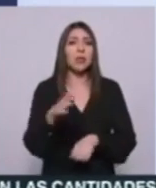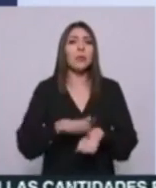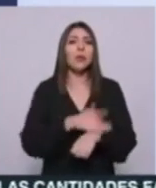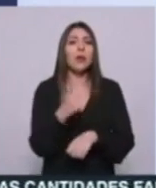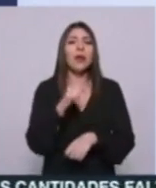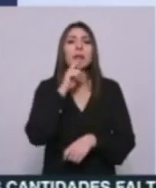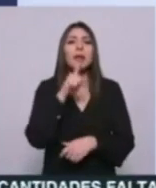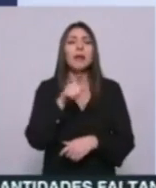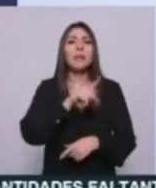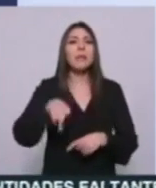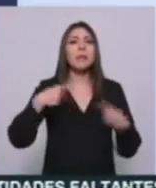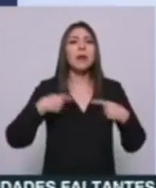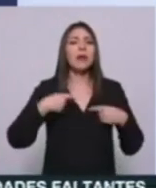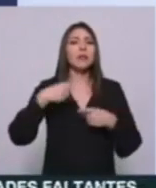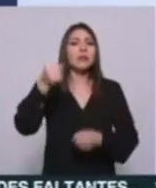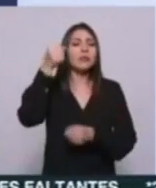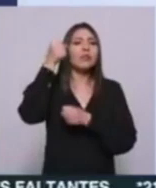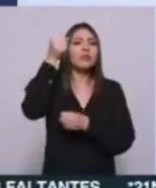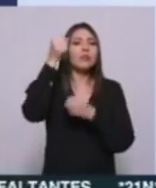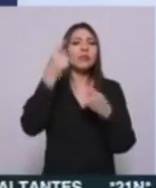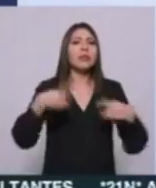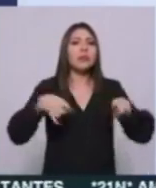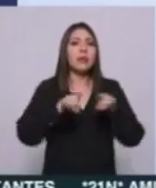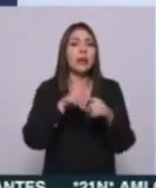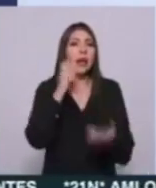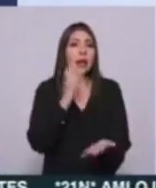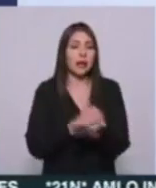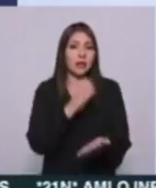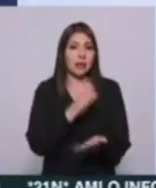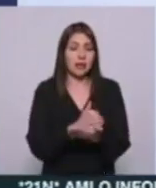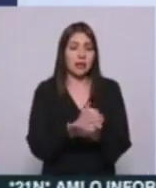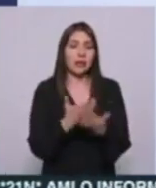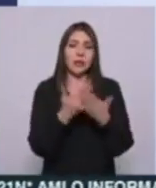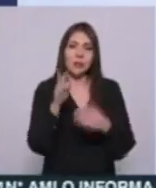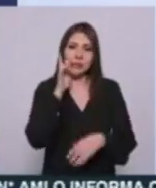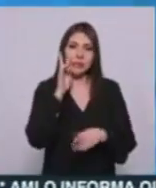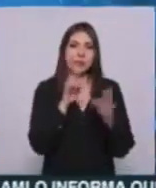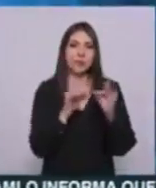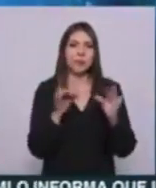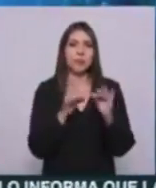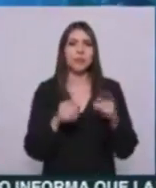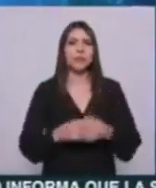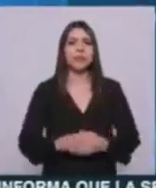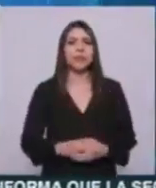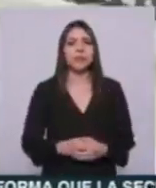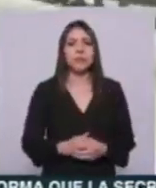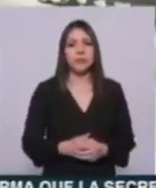en el país a manos de grupos manifestantes? Iraís Morquecho tiene el reporte.